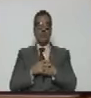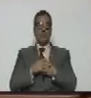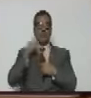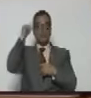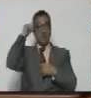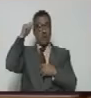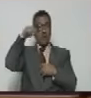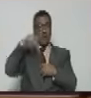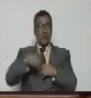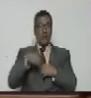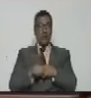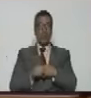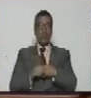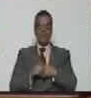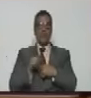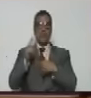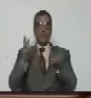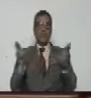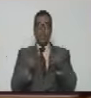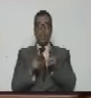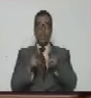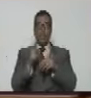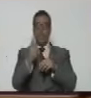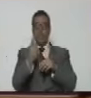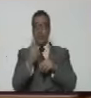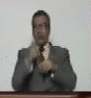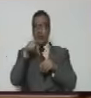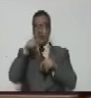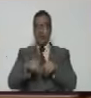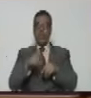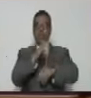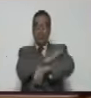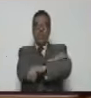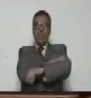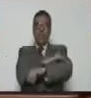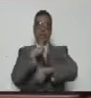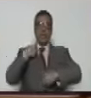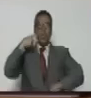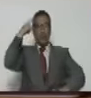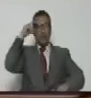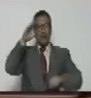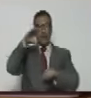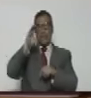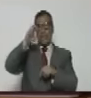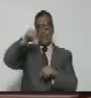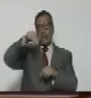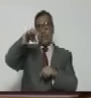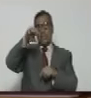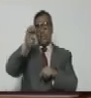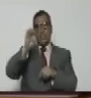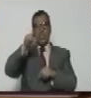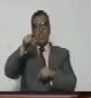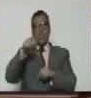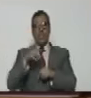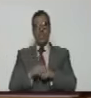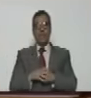Hoy hay unas pequeñas ausencias en la bancada opositora, que creo que están en el CNE más bien que aquí en la Asamblea